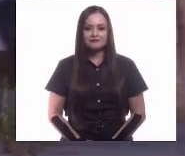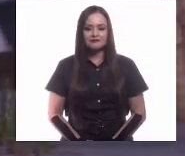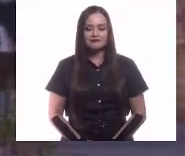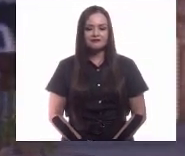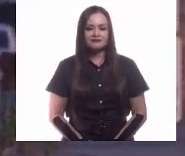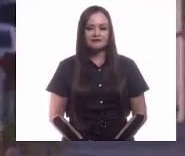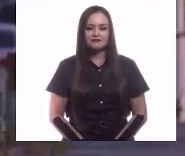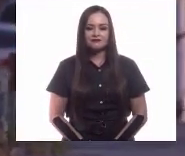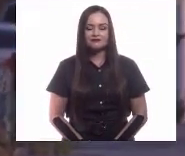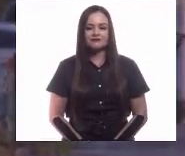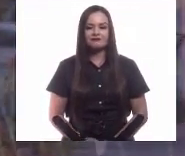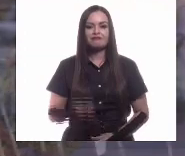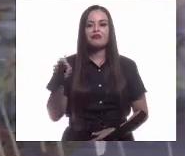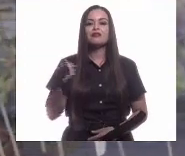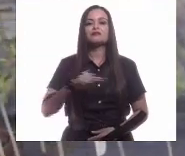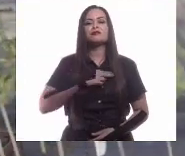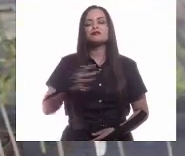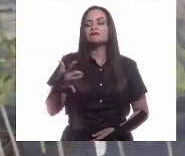Y nos sentimos